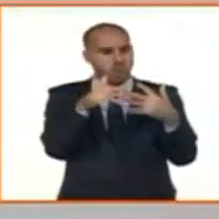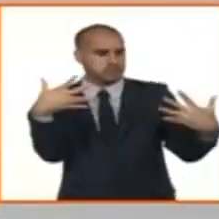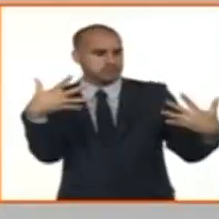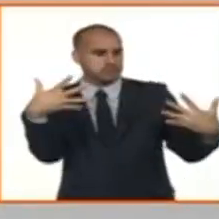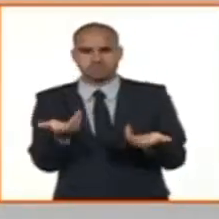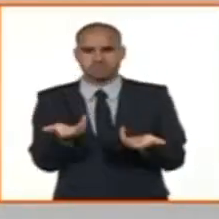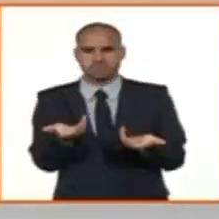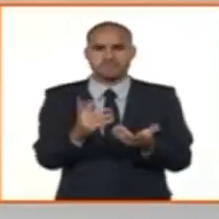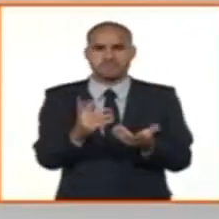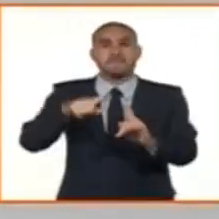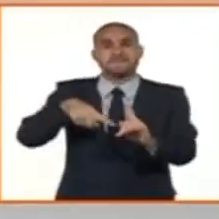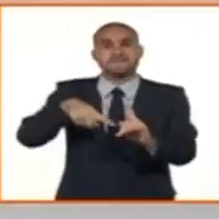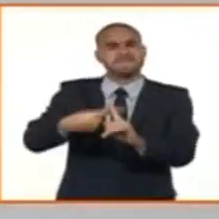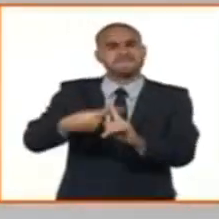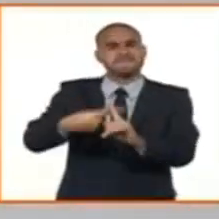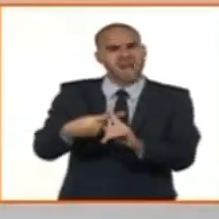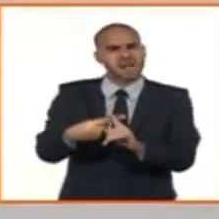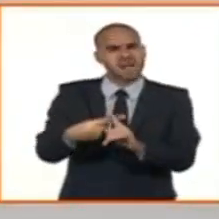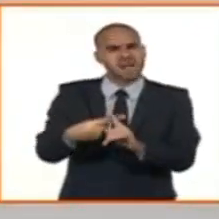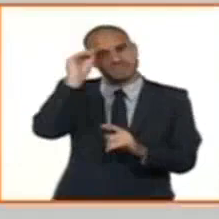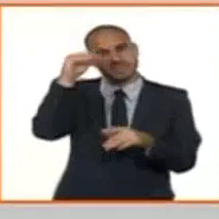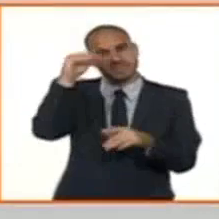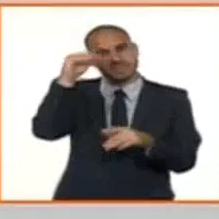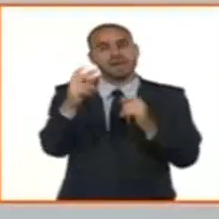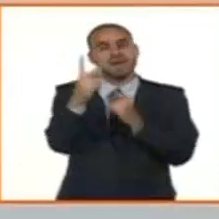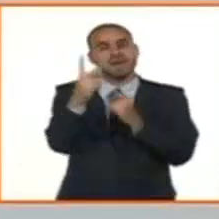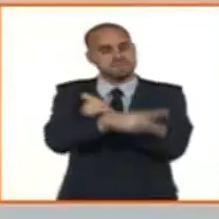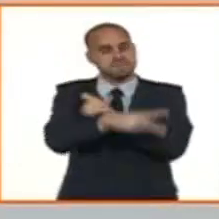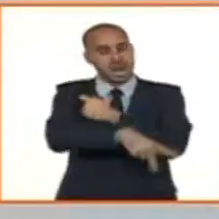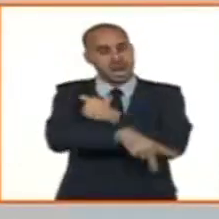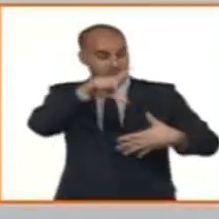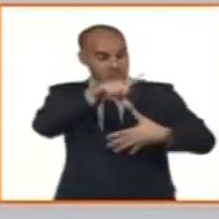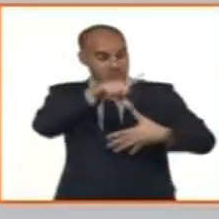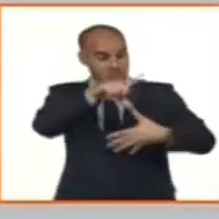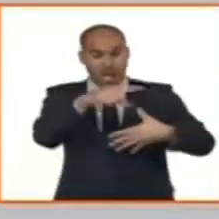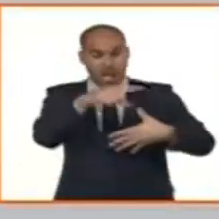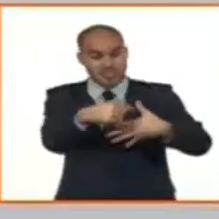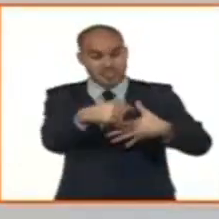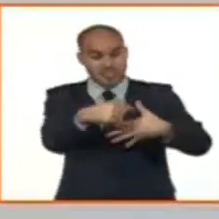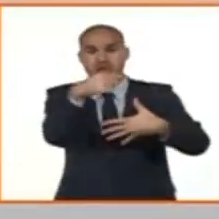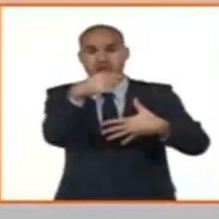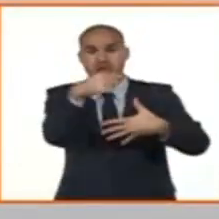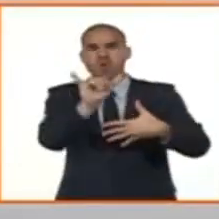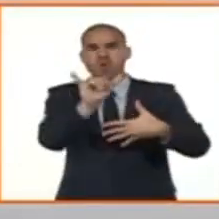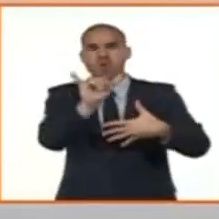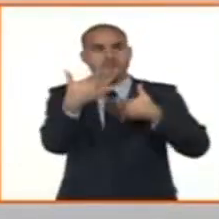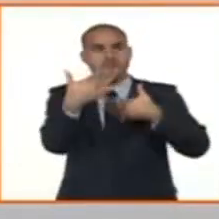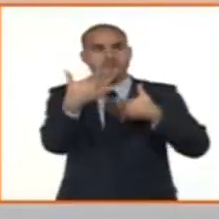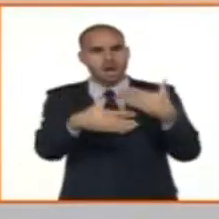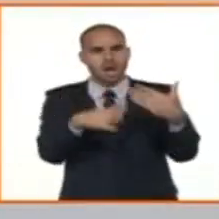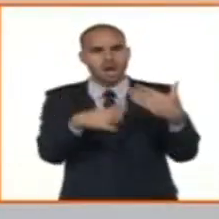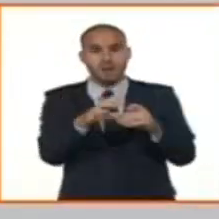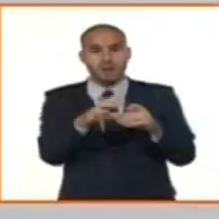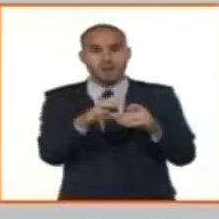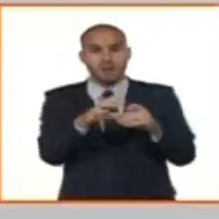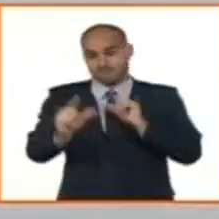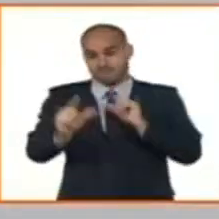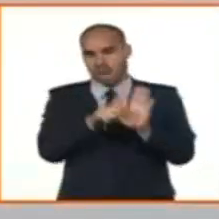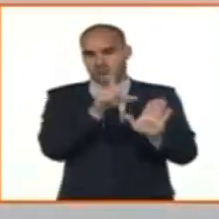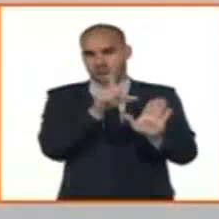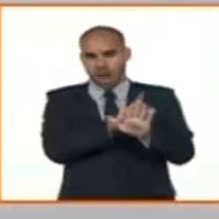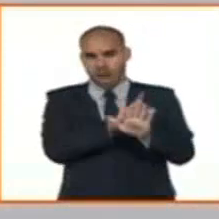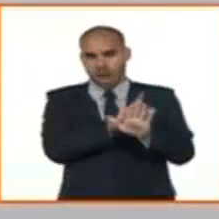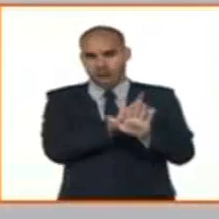contribuido a la inestabilidad de los países de la región. Lo que estamos viendo hoy no es la primera vez que ocurre, no es la primera vez que Estados